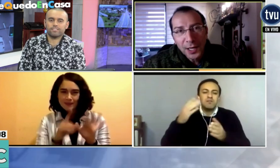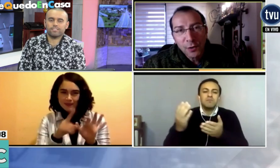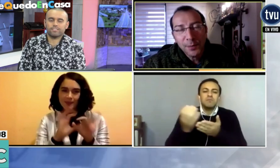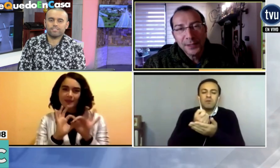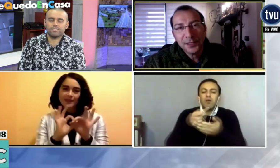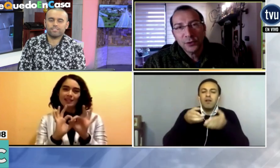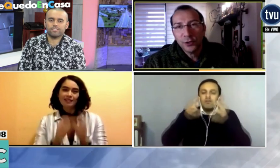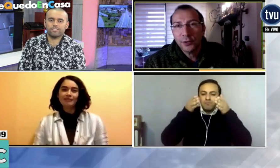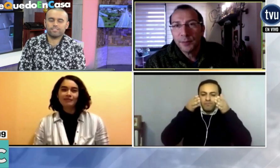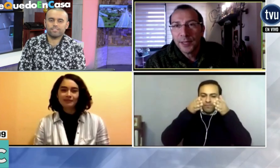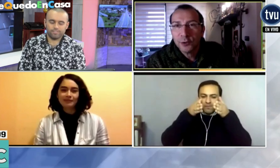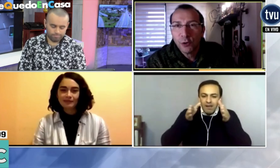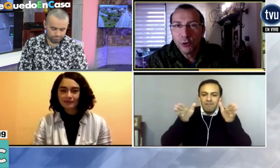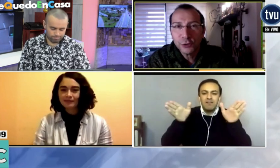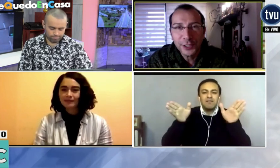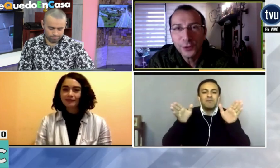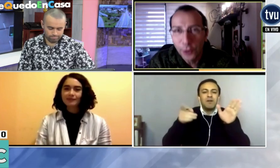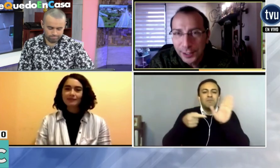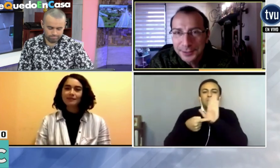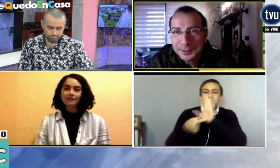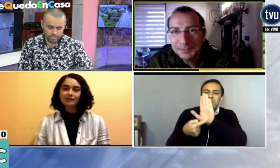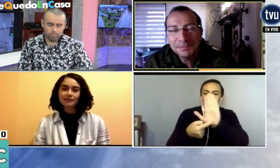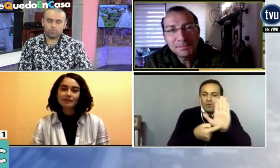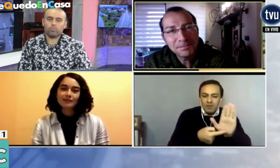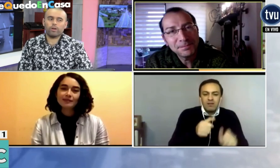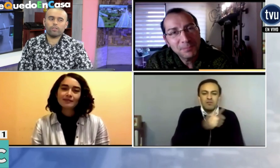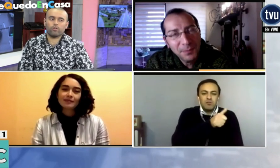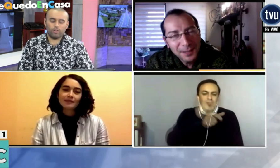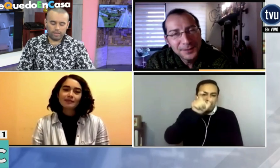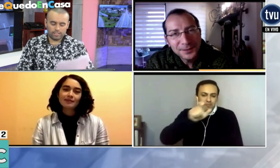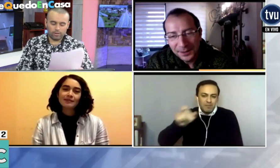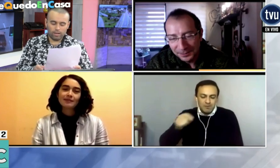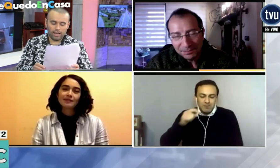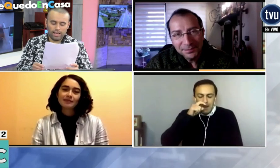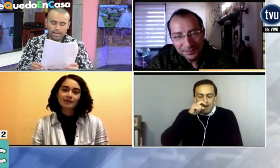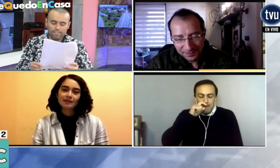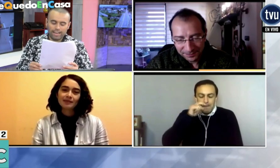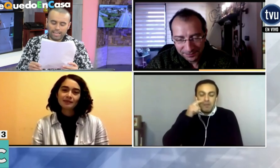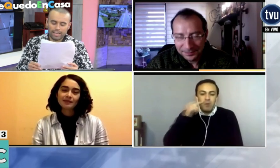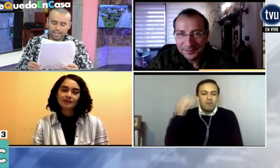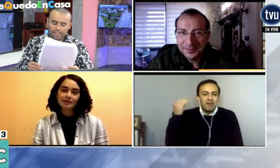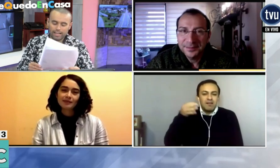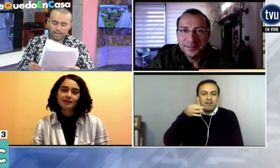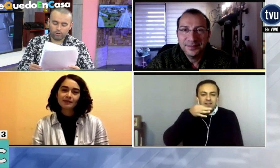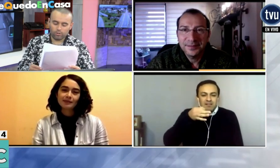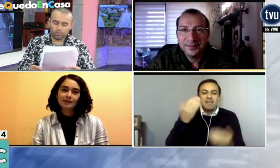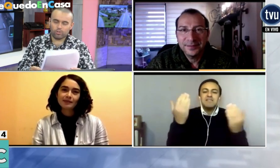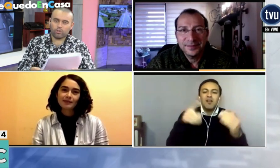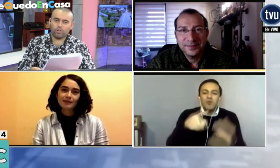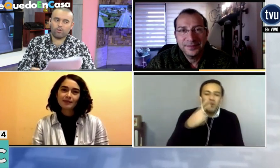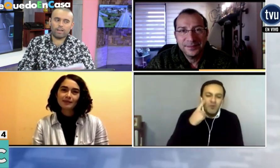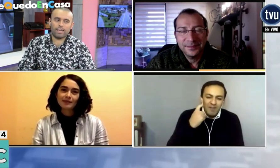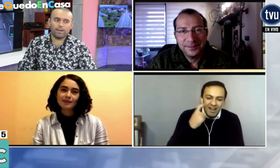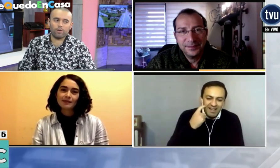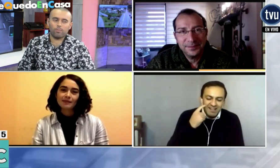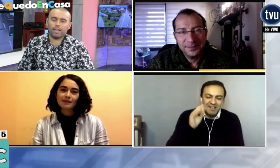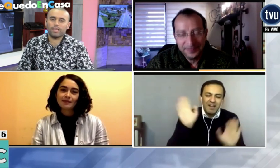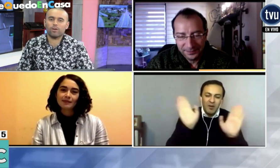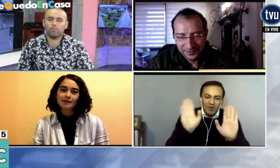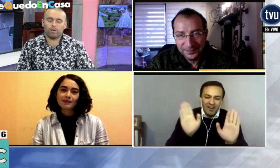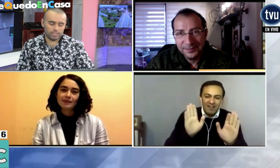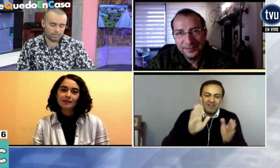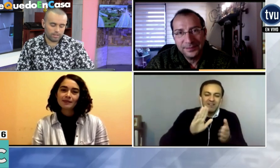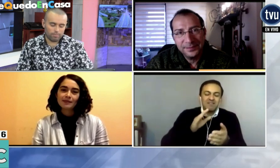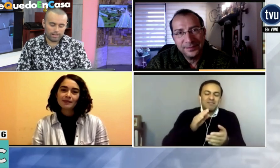la discusión y la conversación para todos y todas. Por supuesto. Saludar a Valesca que está con nosotros. Valesca, bueno,